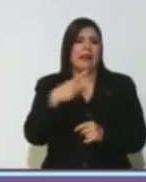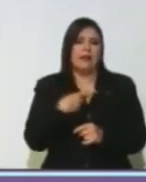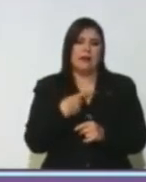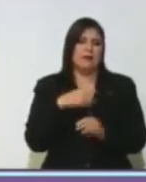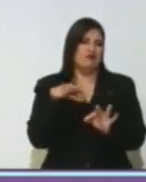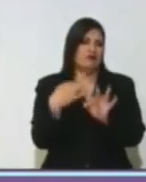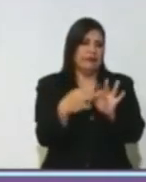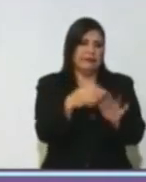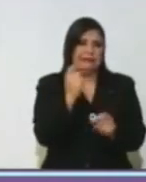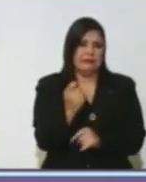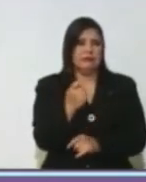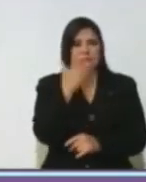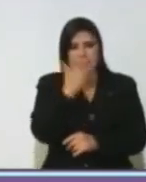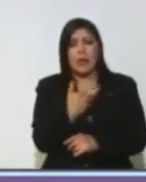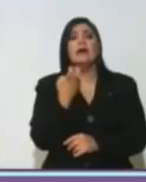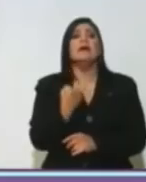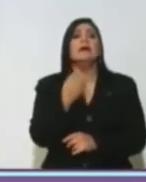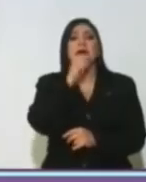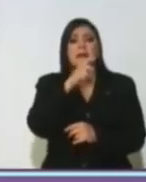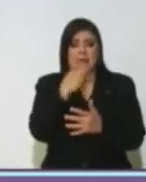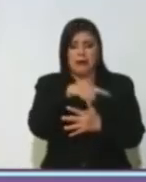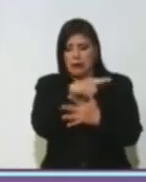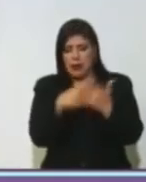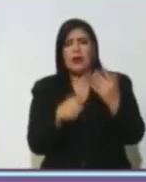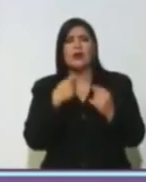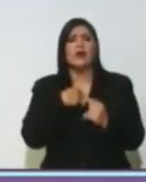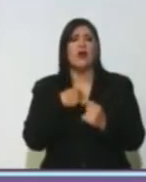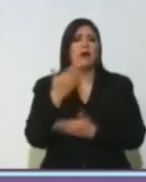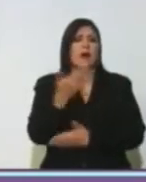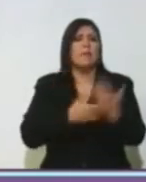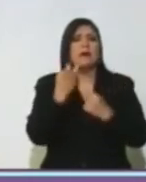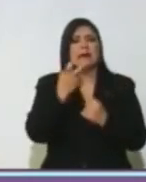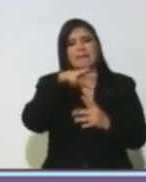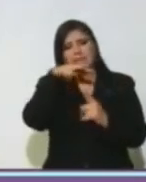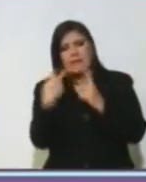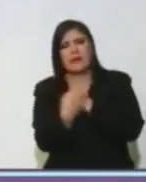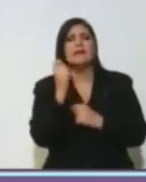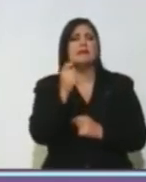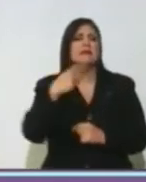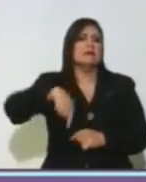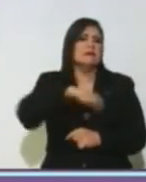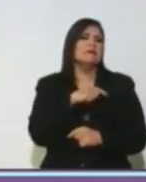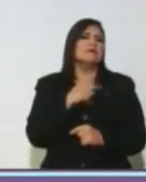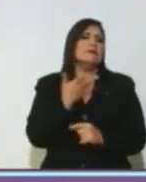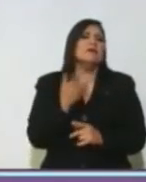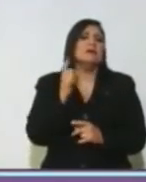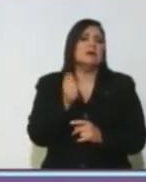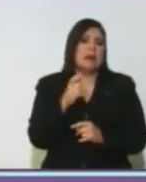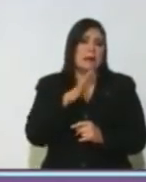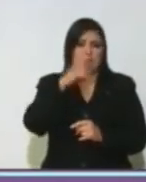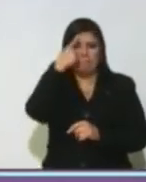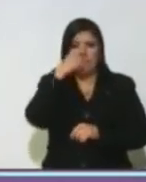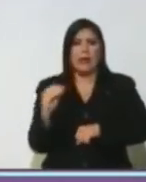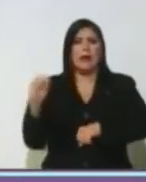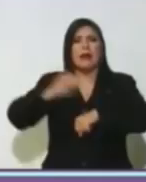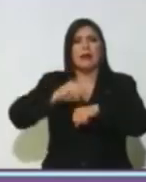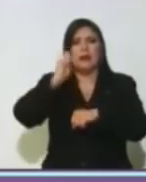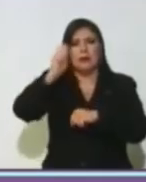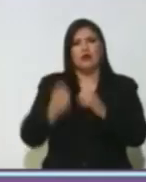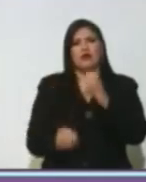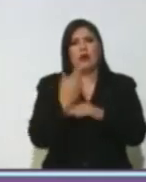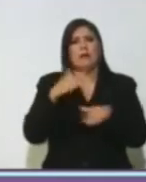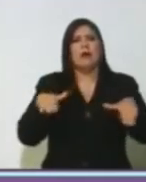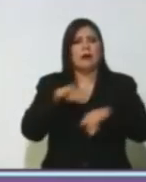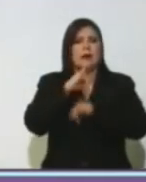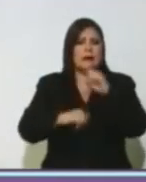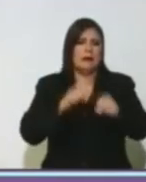de ejemplificar esto que estamos diciendo lo comparto con esta visión que tenemos de la nueva ubicación del aeropuerto de la ciudad